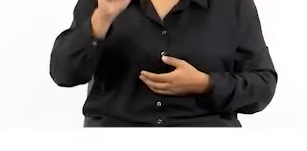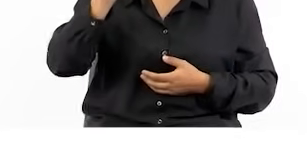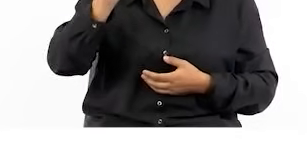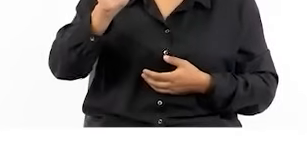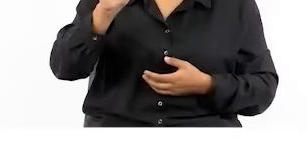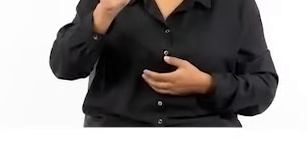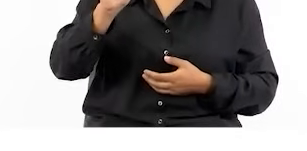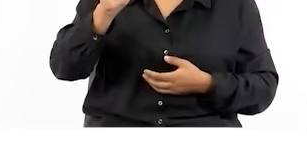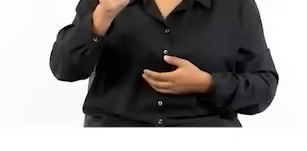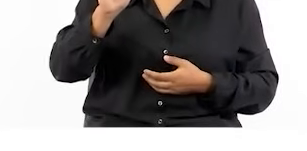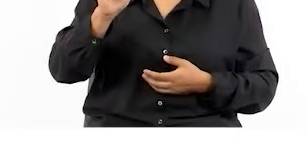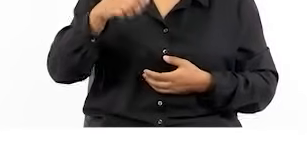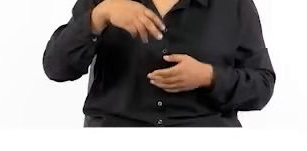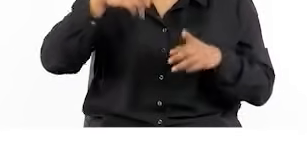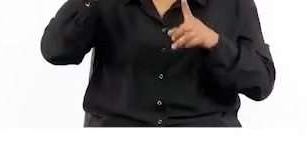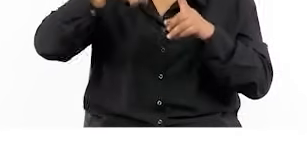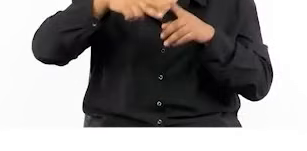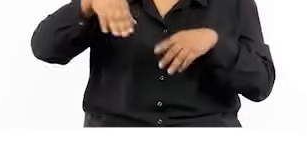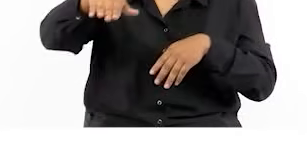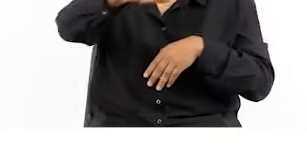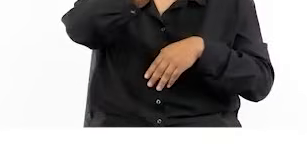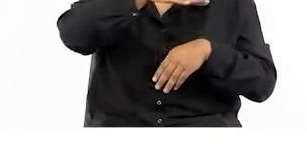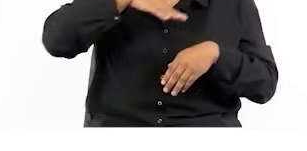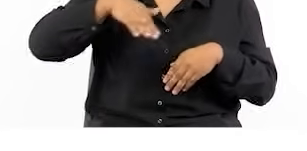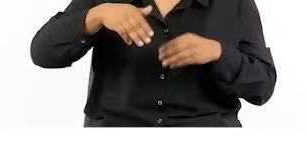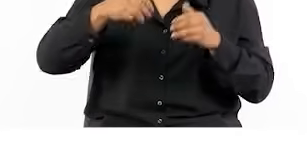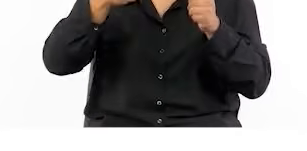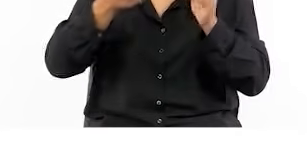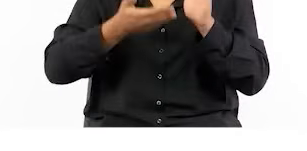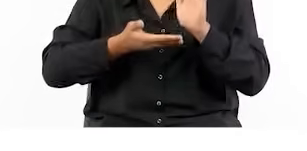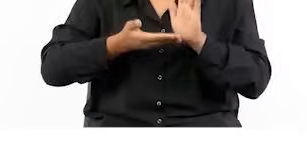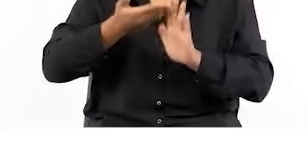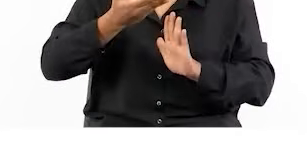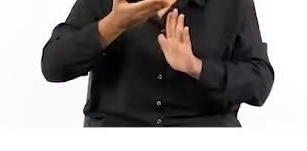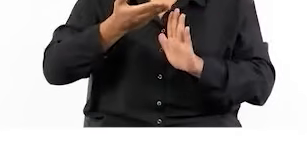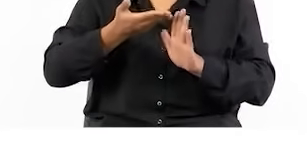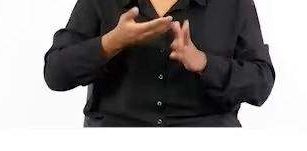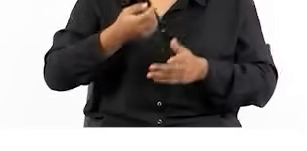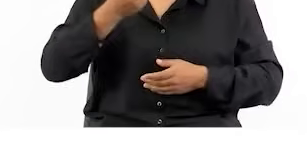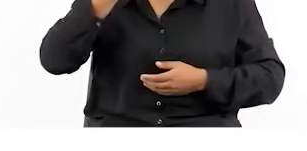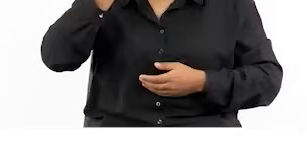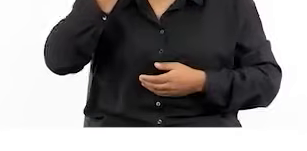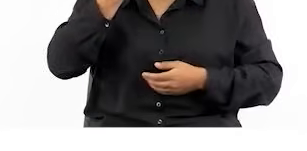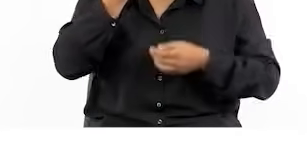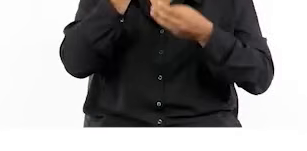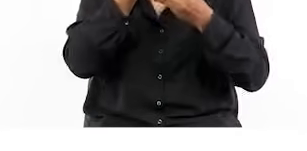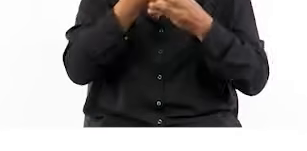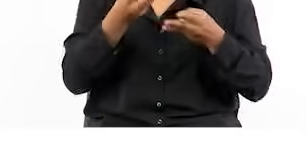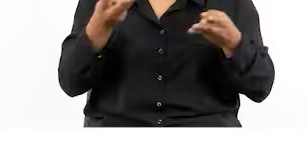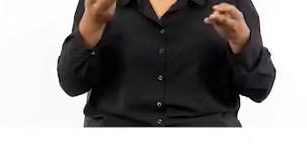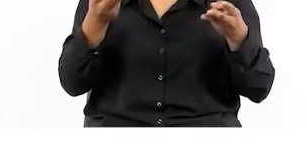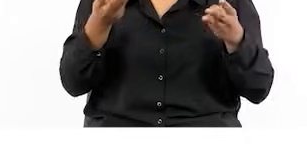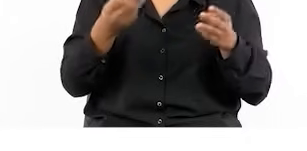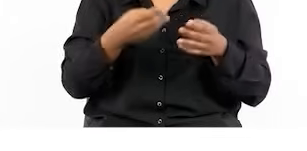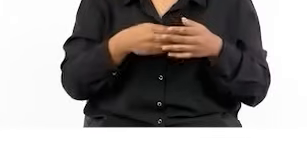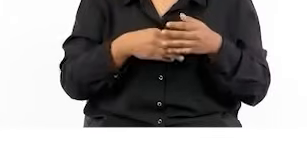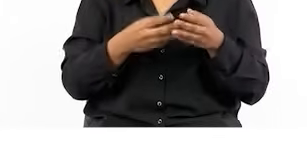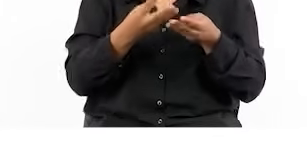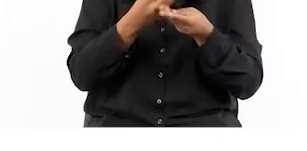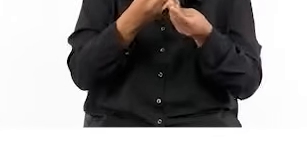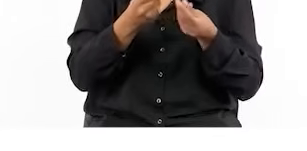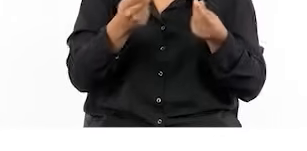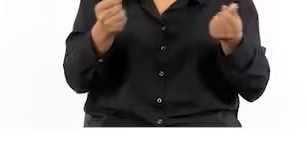se han descompuesto. Luego está el horizonte A, que es muy característico en suelos buenos, desarrollados, en